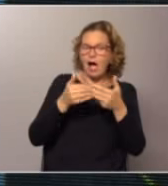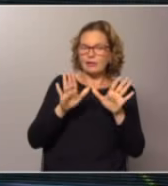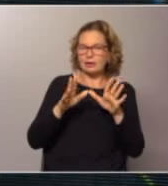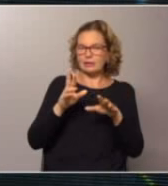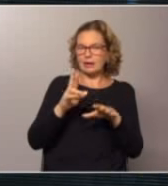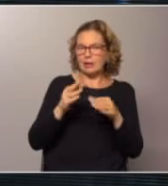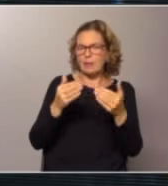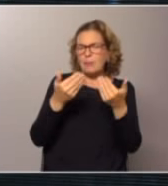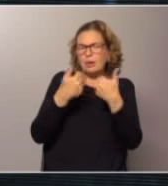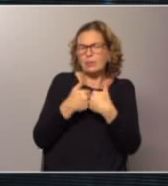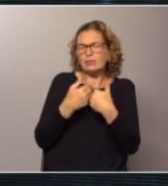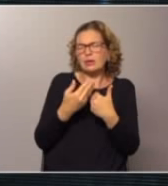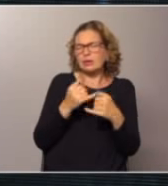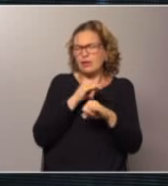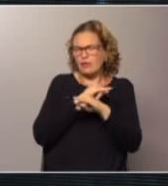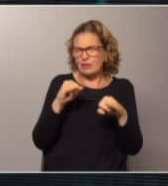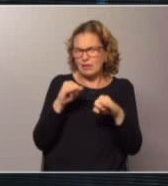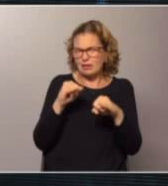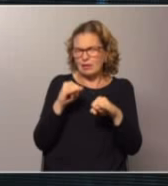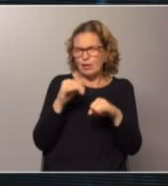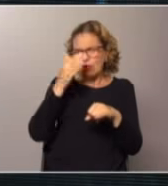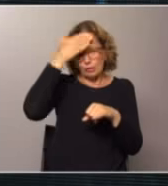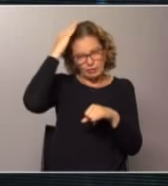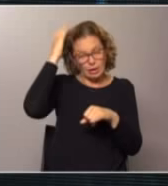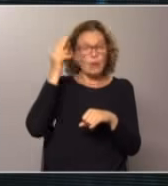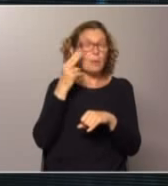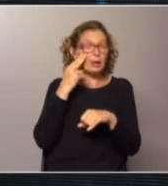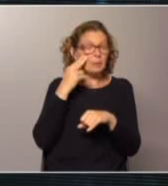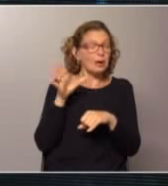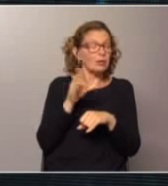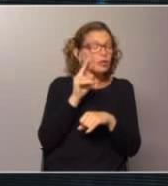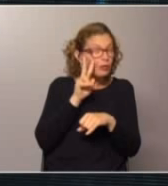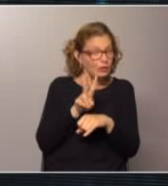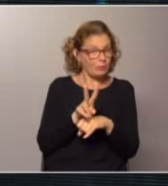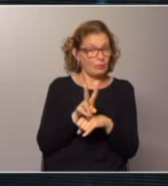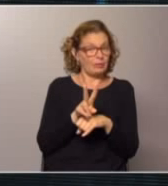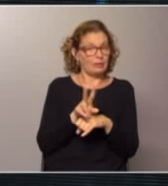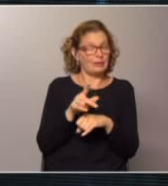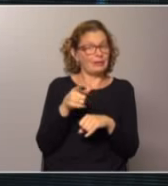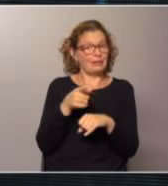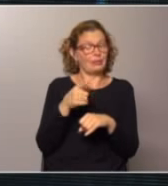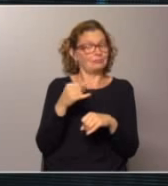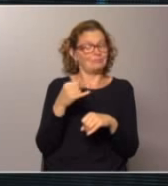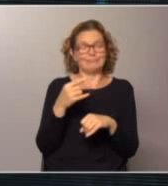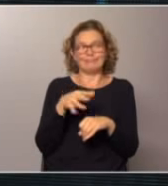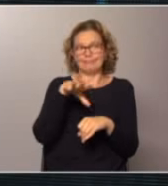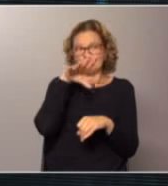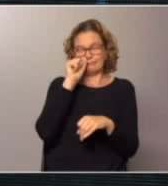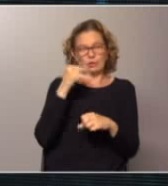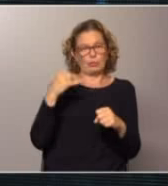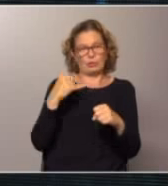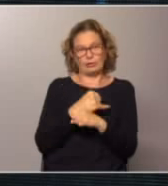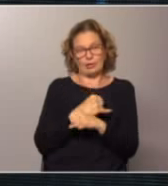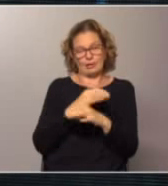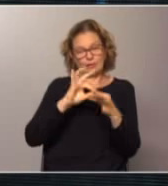de si se acaba contra los problemas que todos vimos no y sería un gran error tener esa interpretación por eso me parece muy